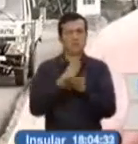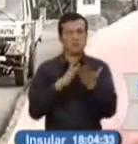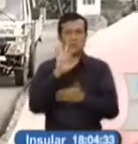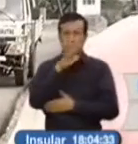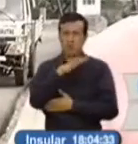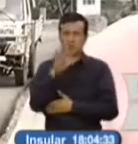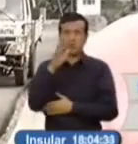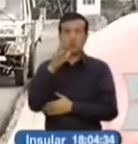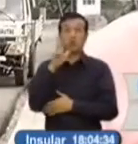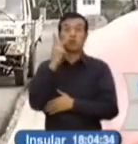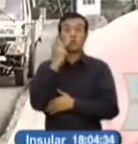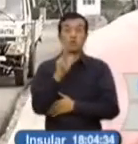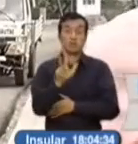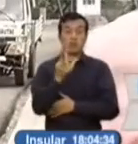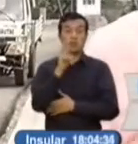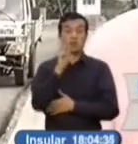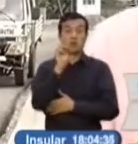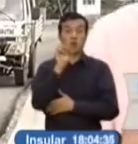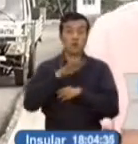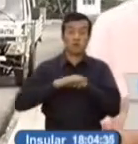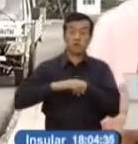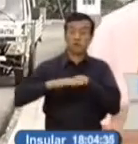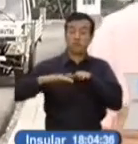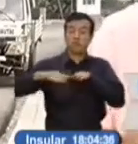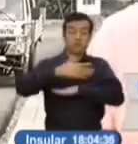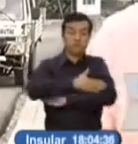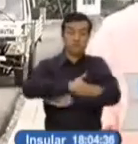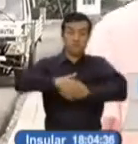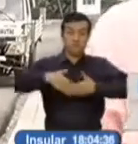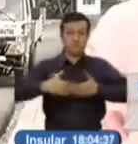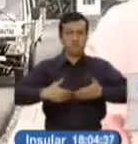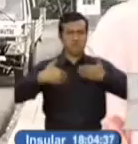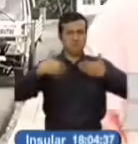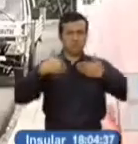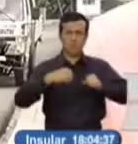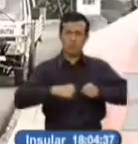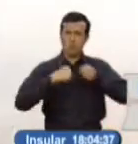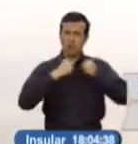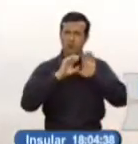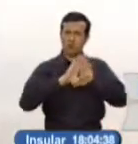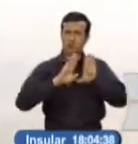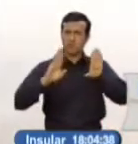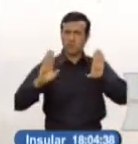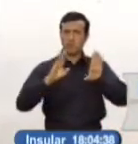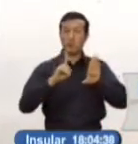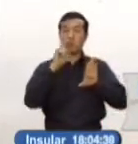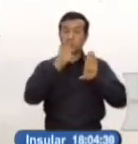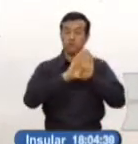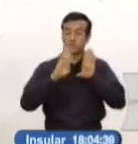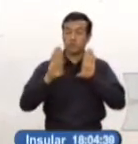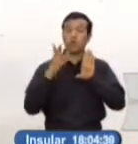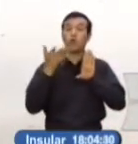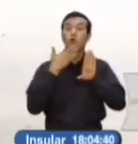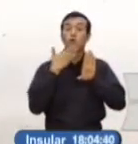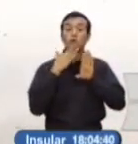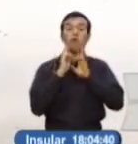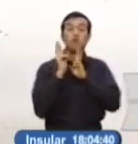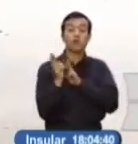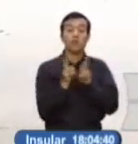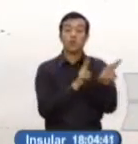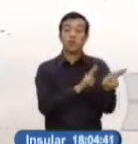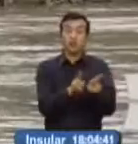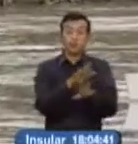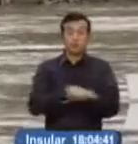concluidos. Casi 3 kilómetros de muro, a nivel de lo que es la cabecera cantonal, pero muros de hormigón. Un muro de hormigón divide al río Vinces de la